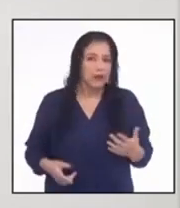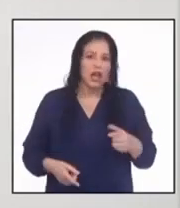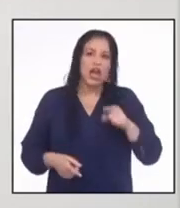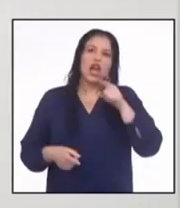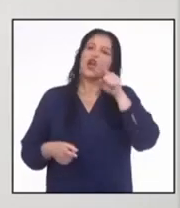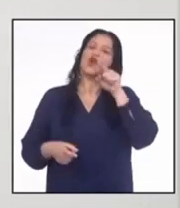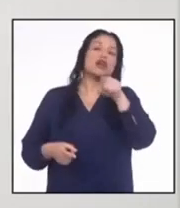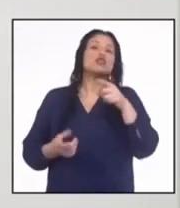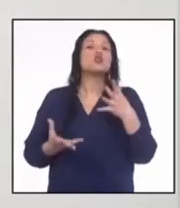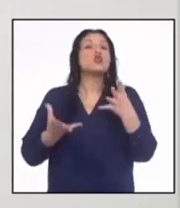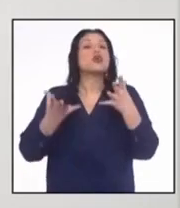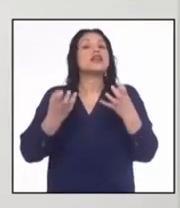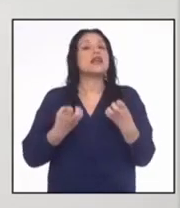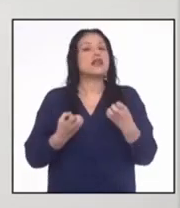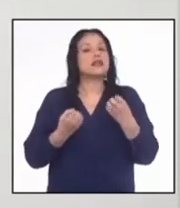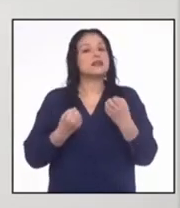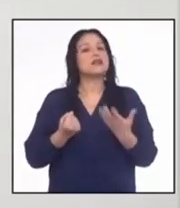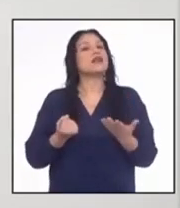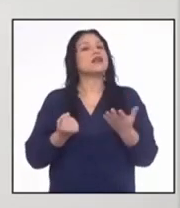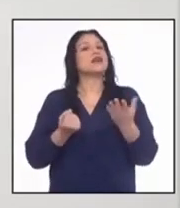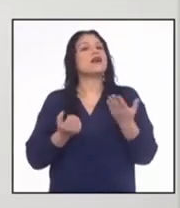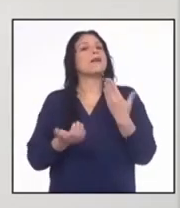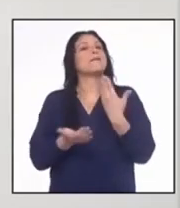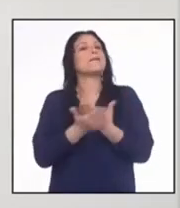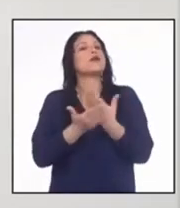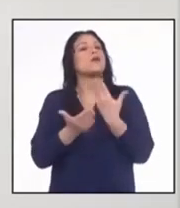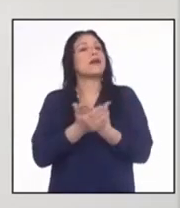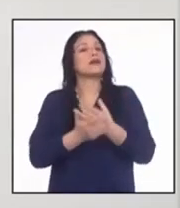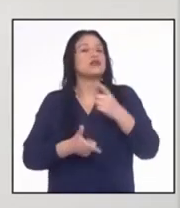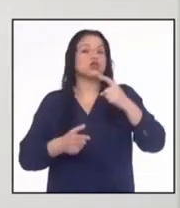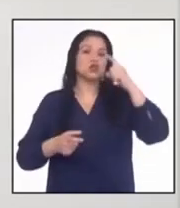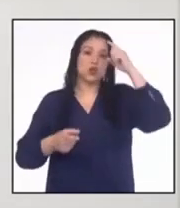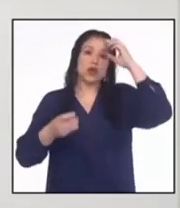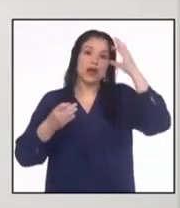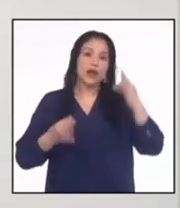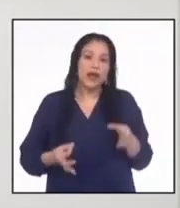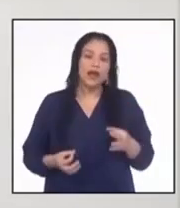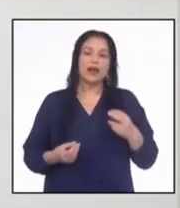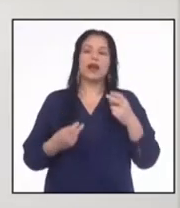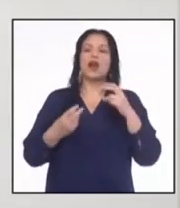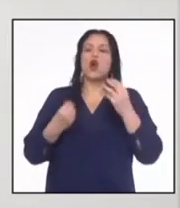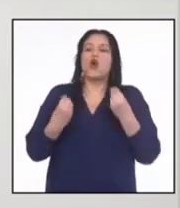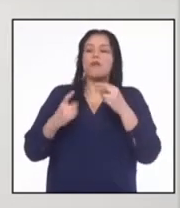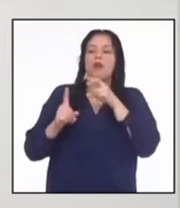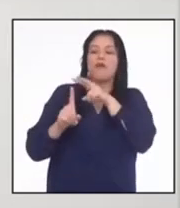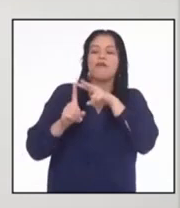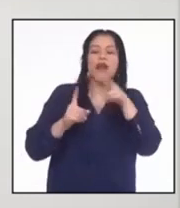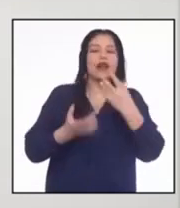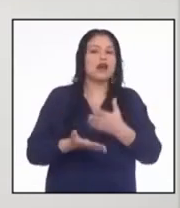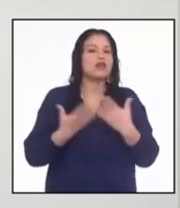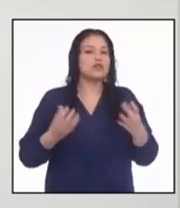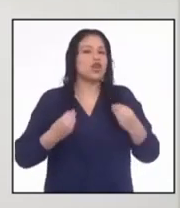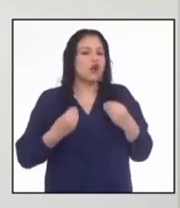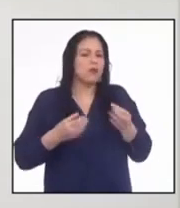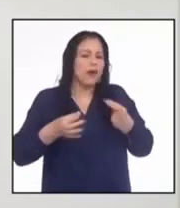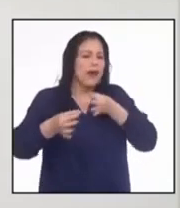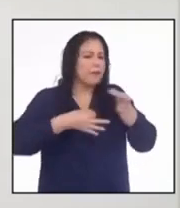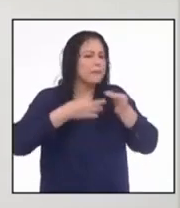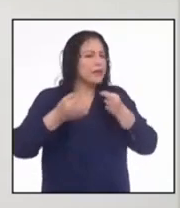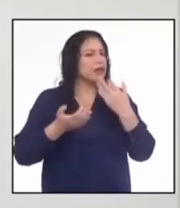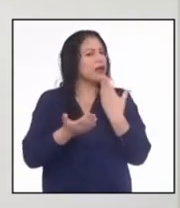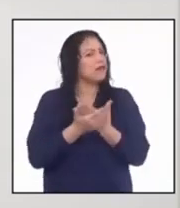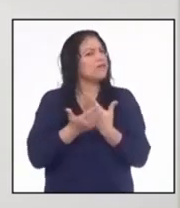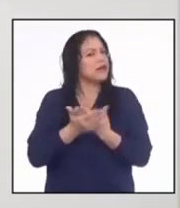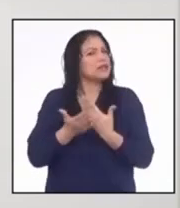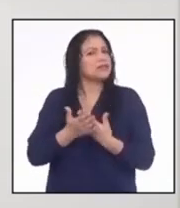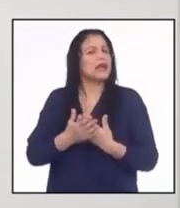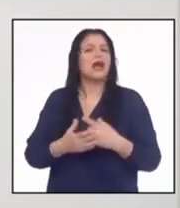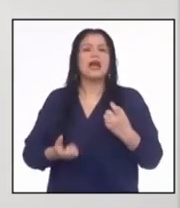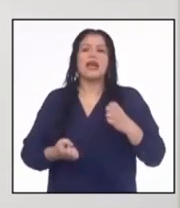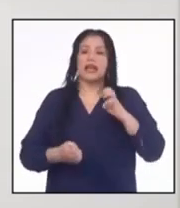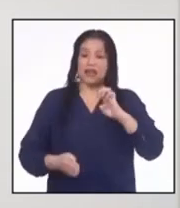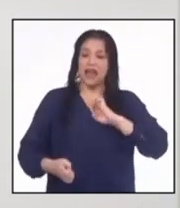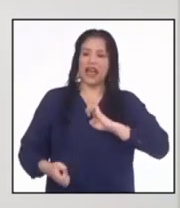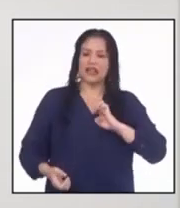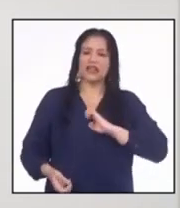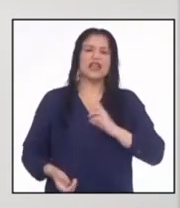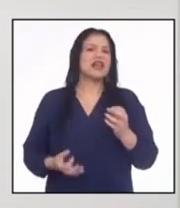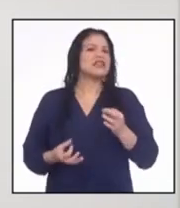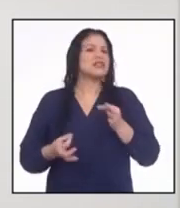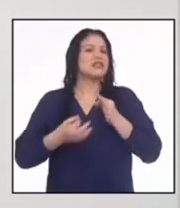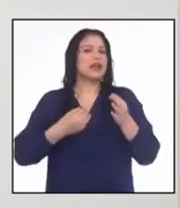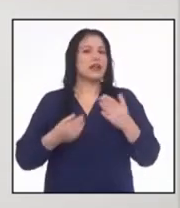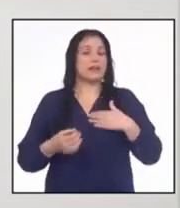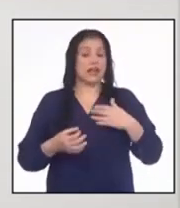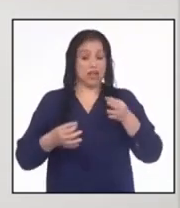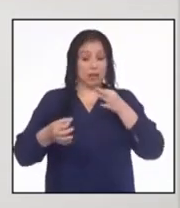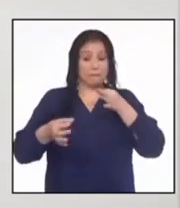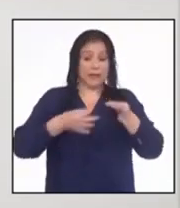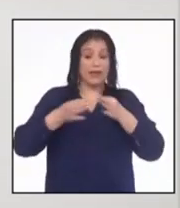quieras se sustenta en algo, en tus creencias, forma de ver las cosas, y la argumentación ética se apoya en que para explicar